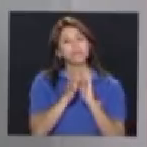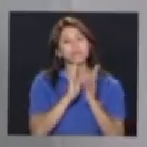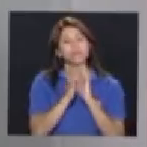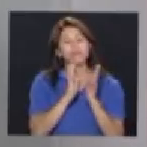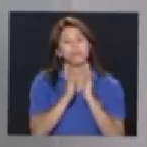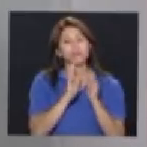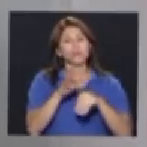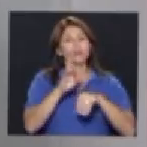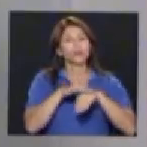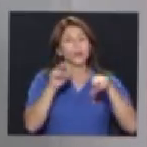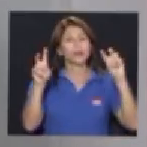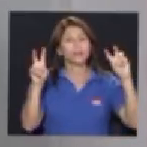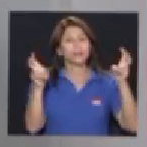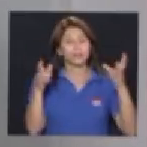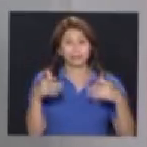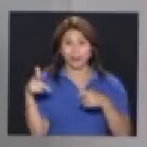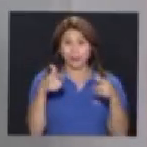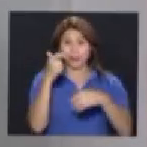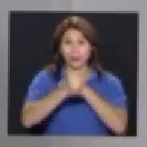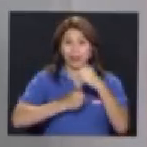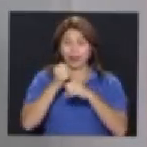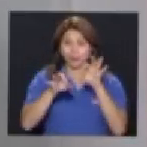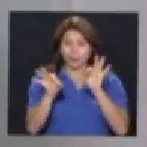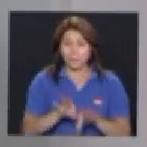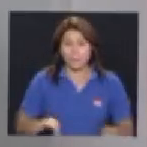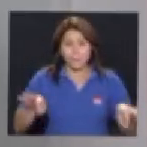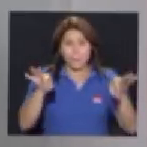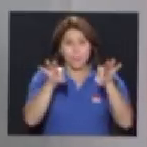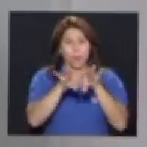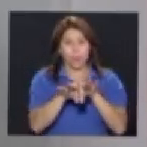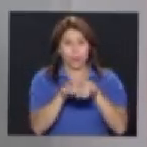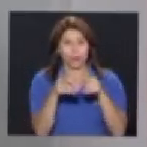sobre este cumpleaños importante de